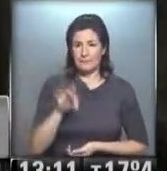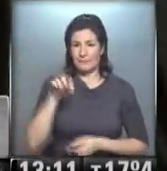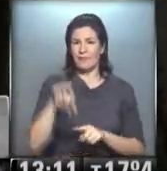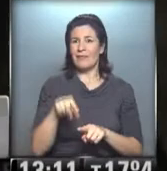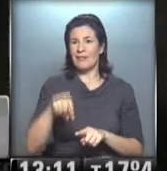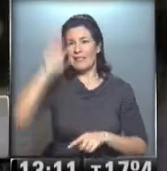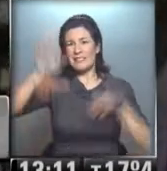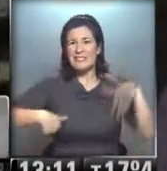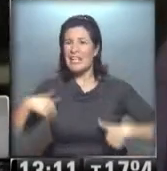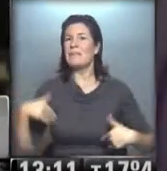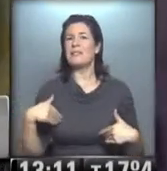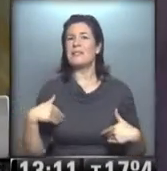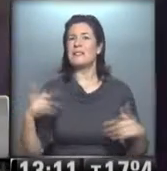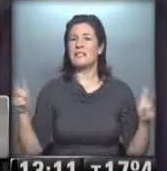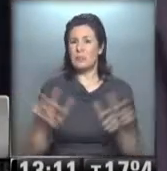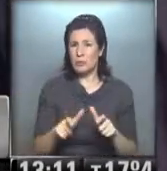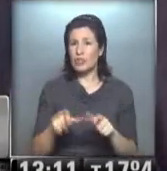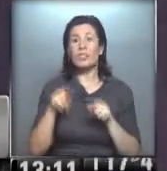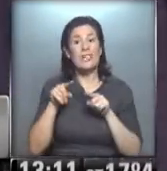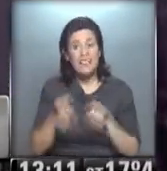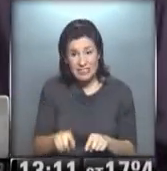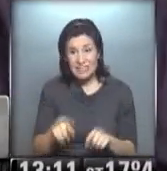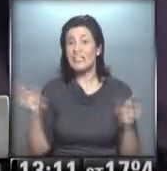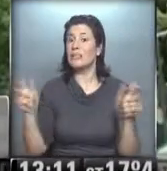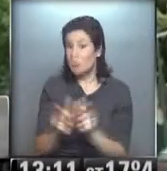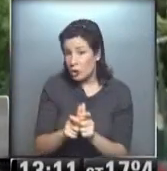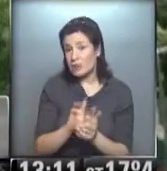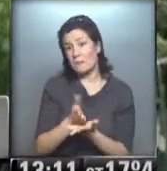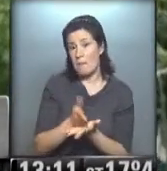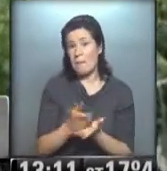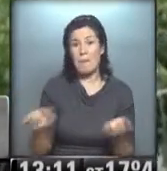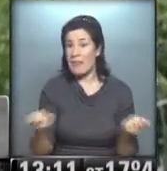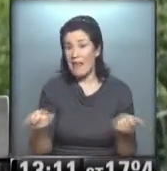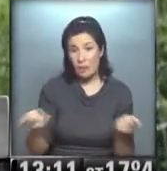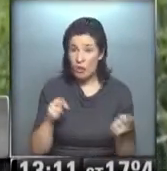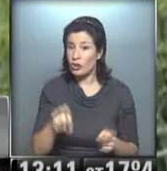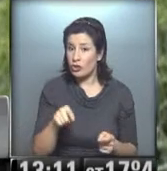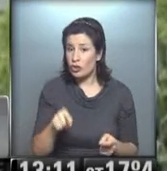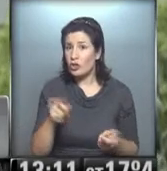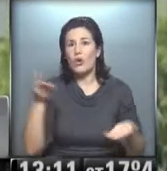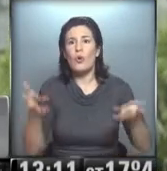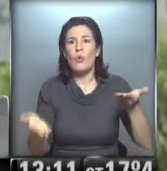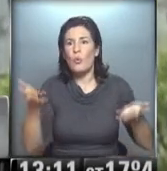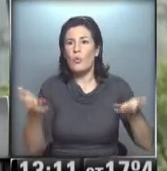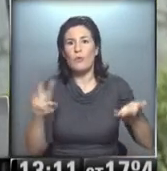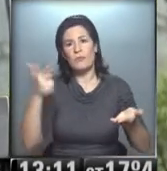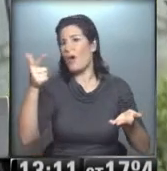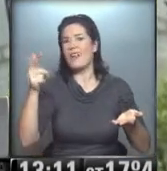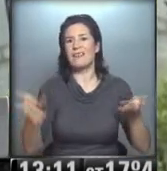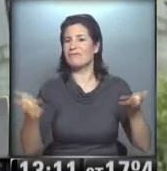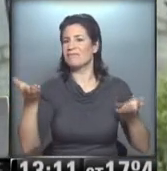asamblea en donde tampoco en estas reuniones se produce un equilibrio entre ambas